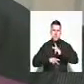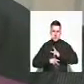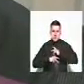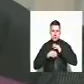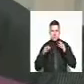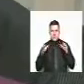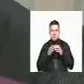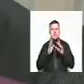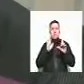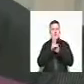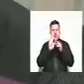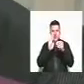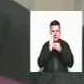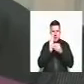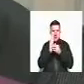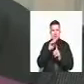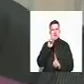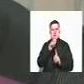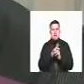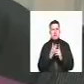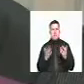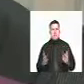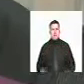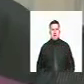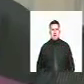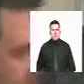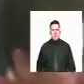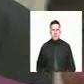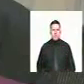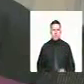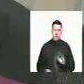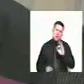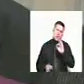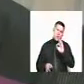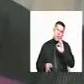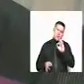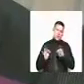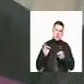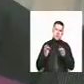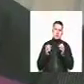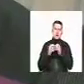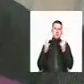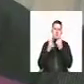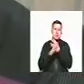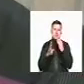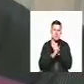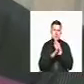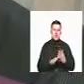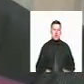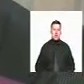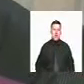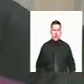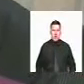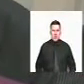y poseedores legítimos, generando grandes injusticias y más violencia. Ante